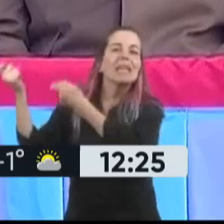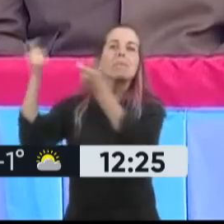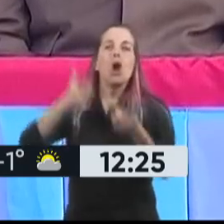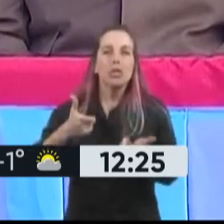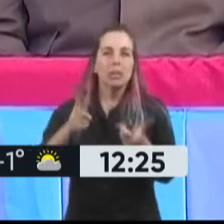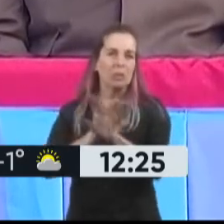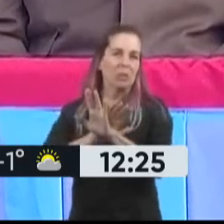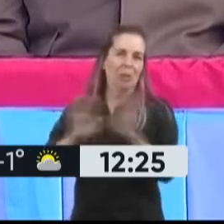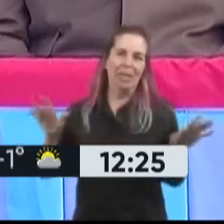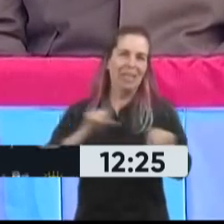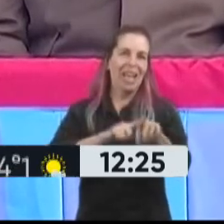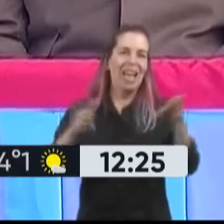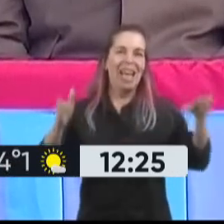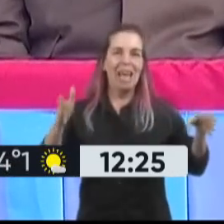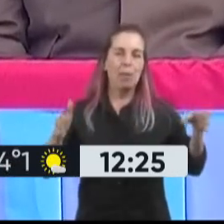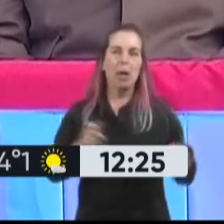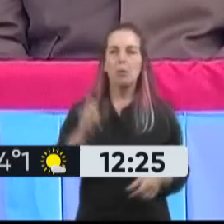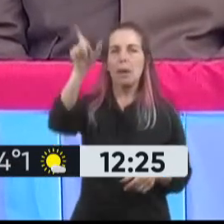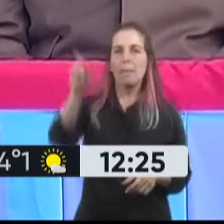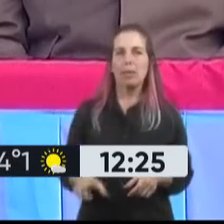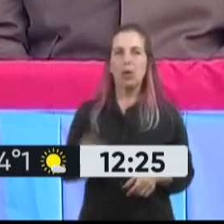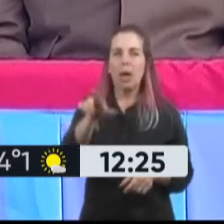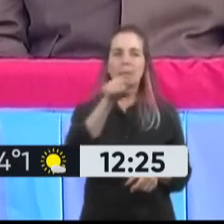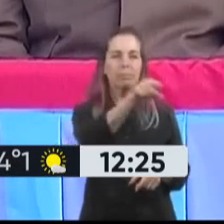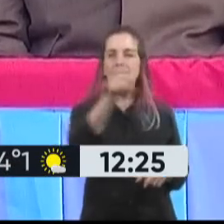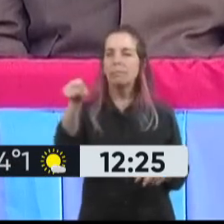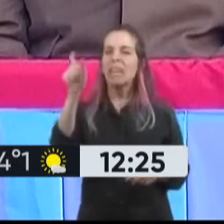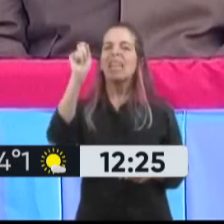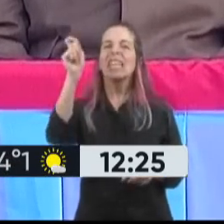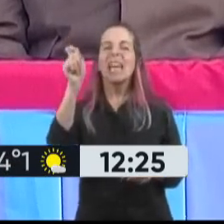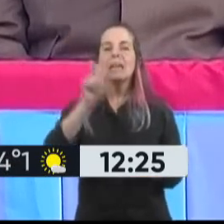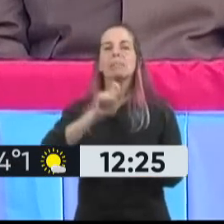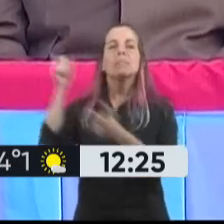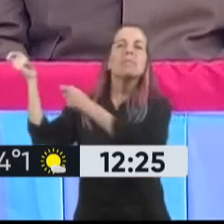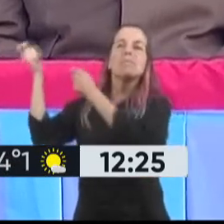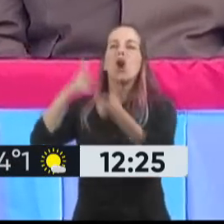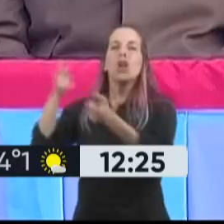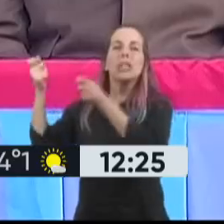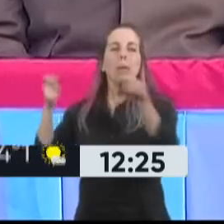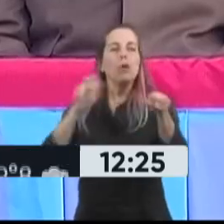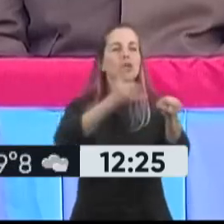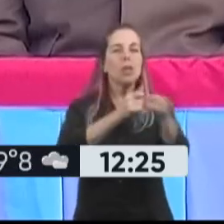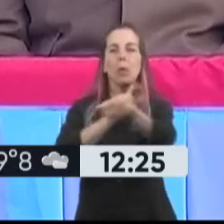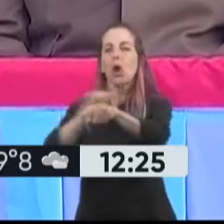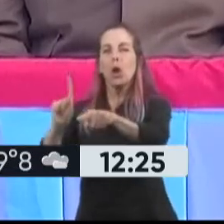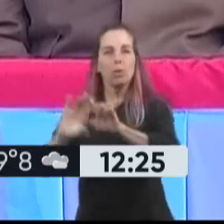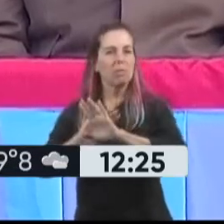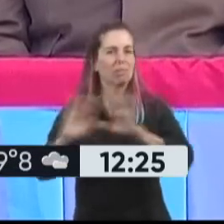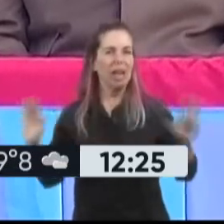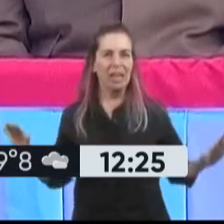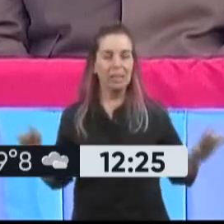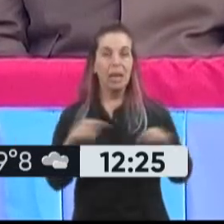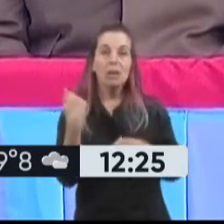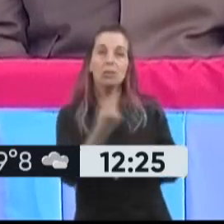Se terminó la era en la que un burócrata elige a dedo quién importa, qué y cuándo. Eliminamos